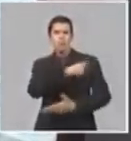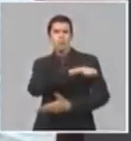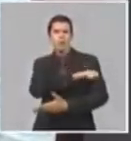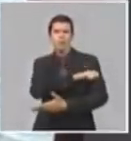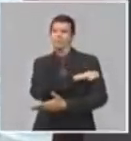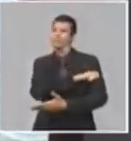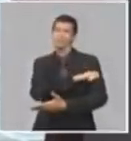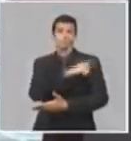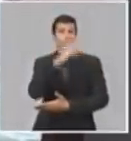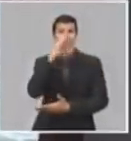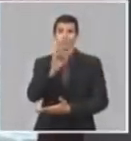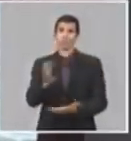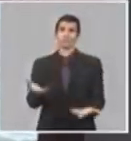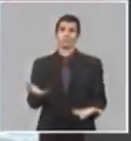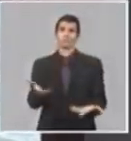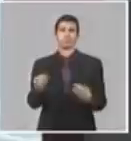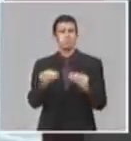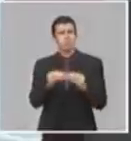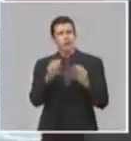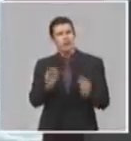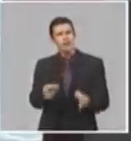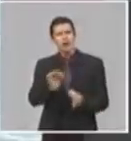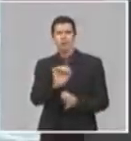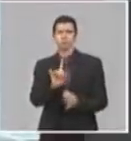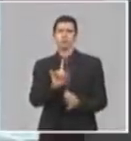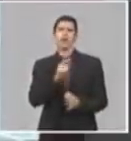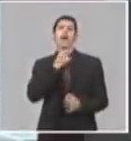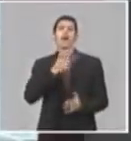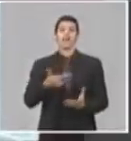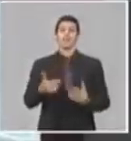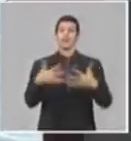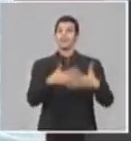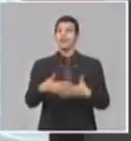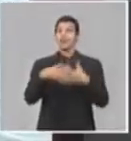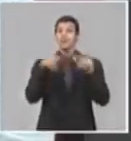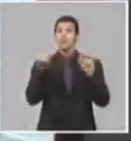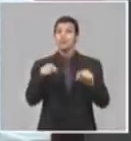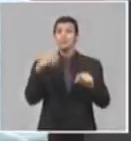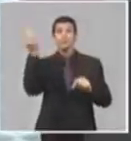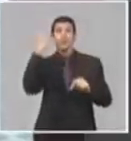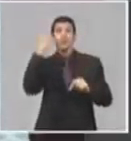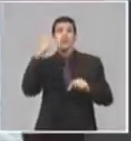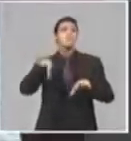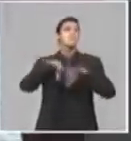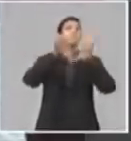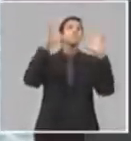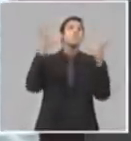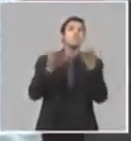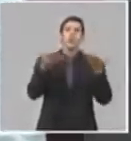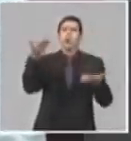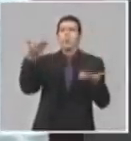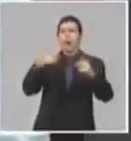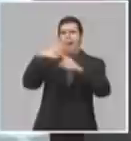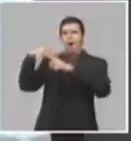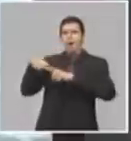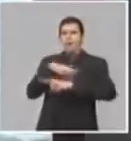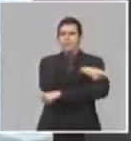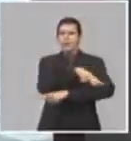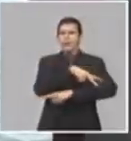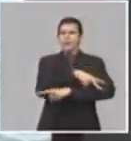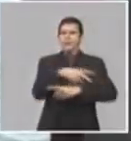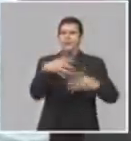El país que más riquezas tiene en el mundo es el país que tiene más muertos y más afectados por esa